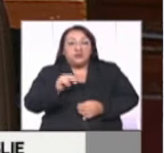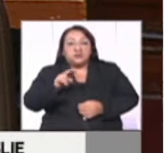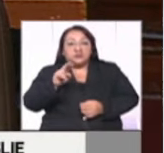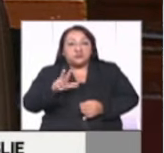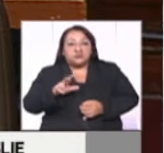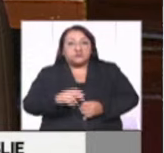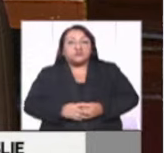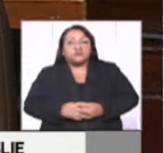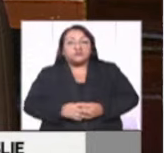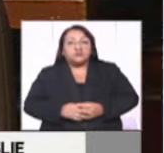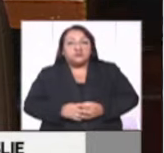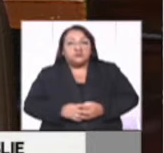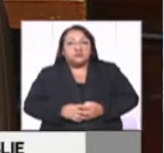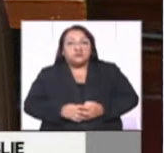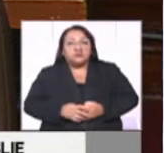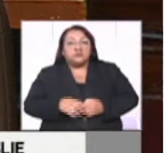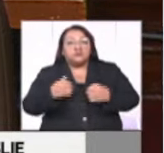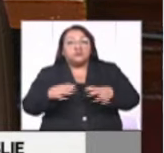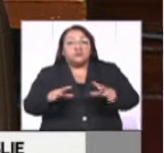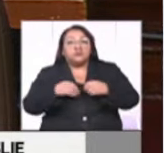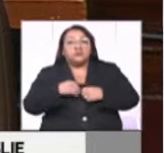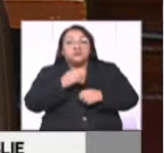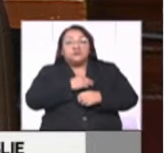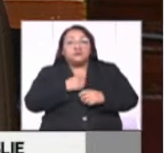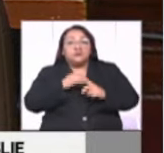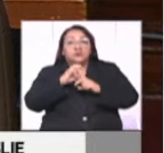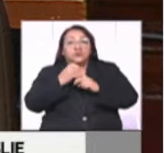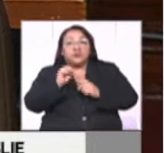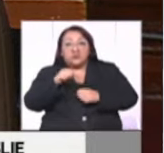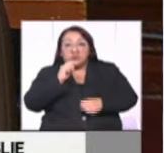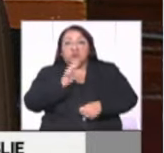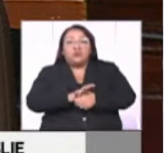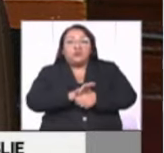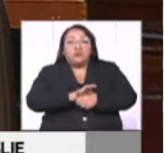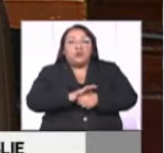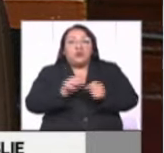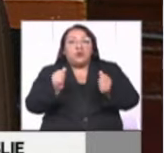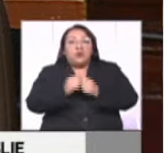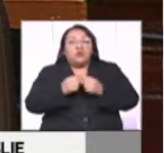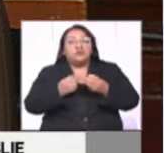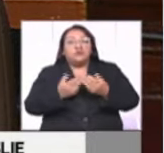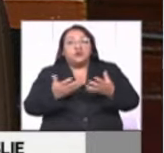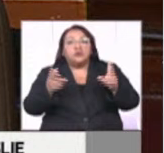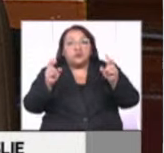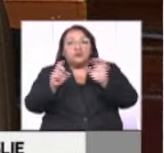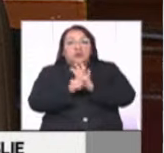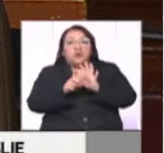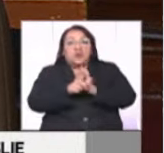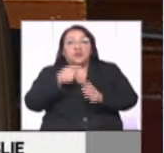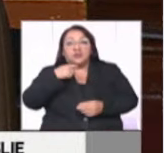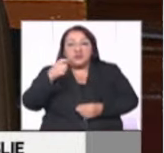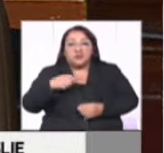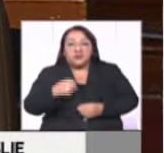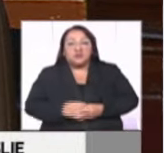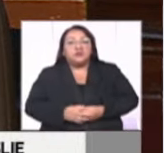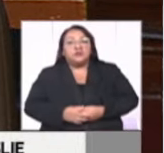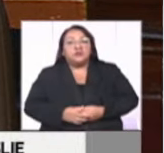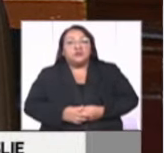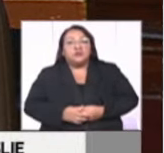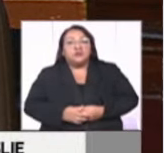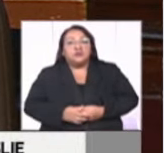3480-2023, admitida por el Ministerio de Cultura, cumpla con condición legal necesaria para